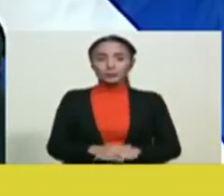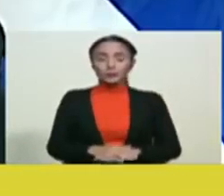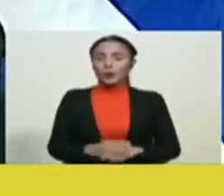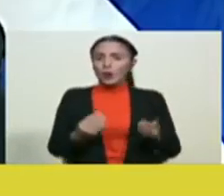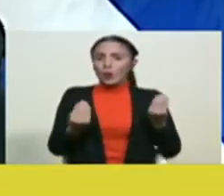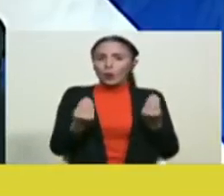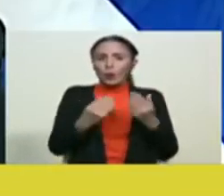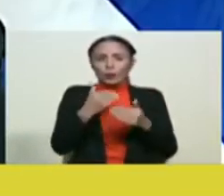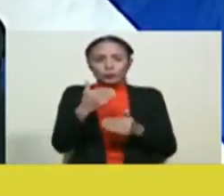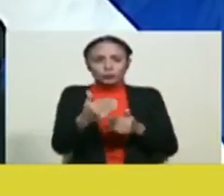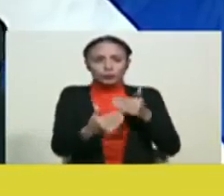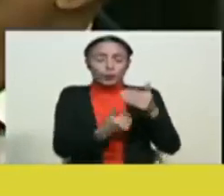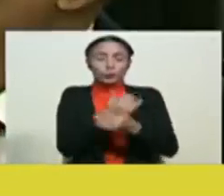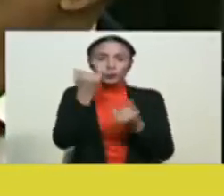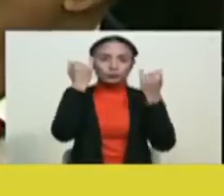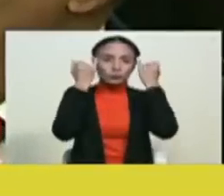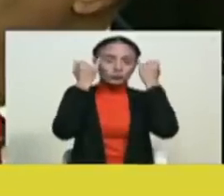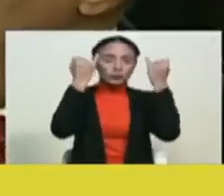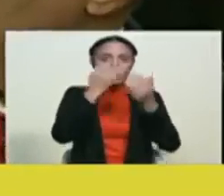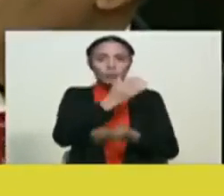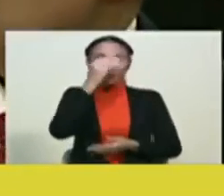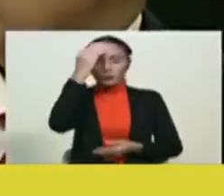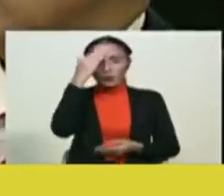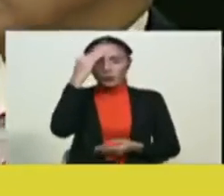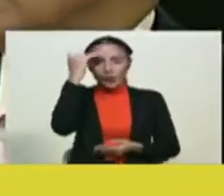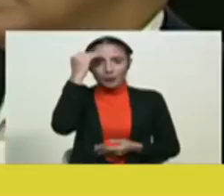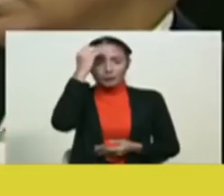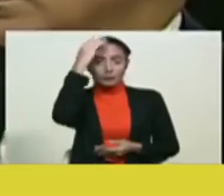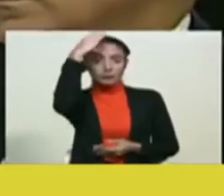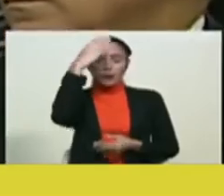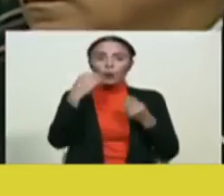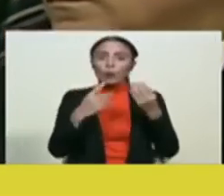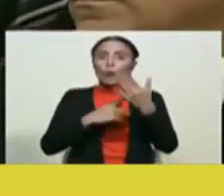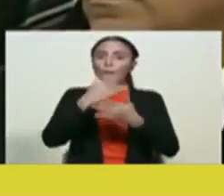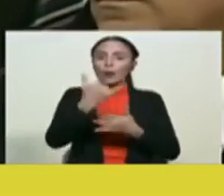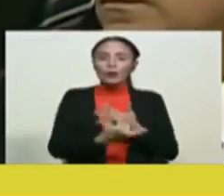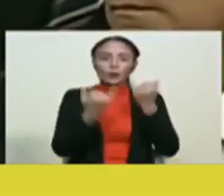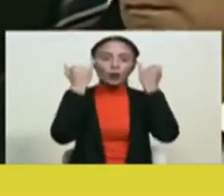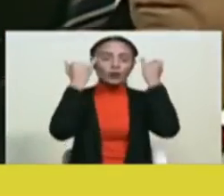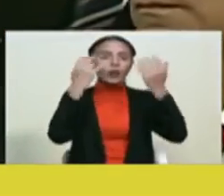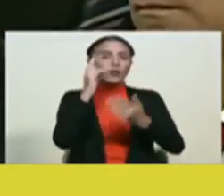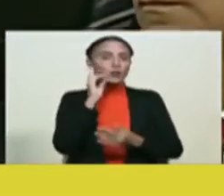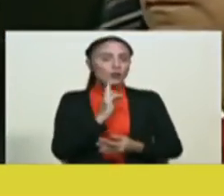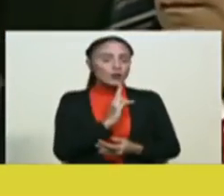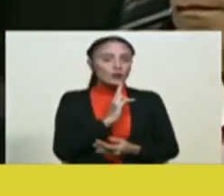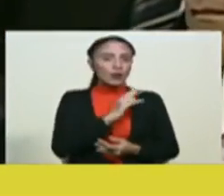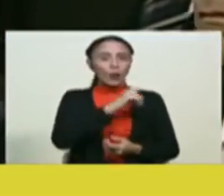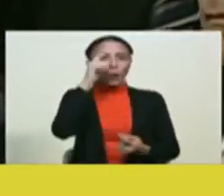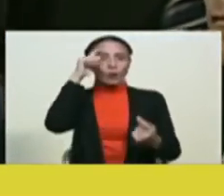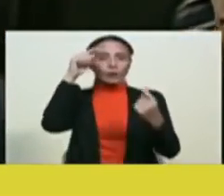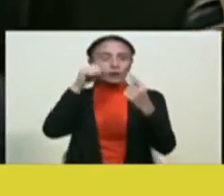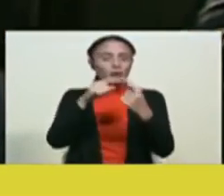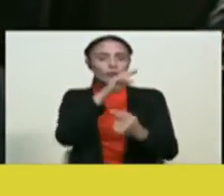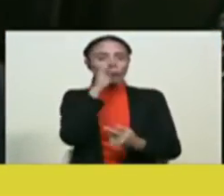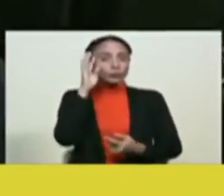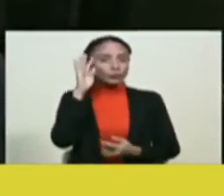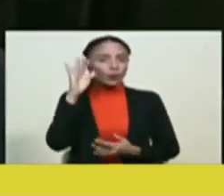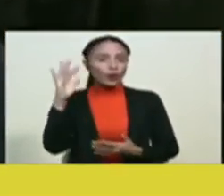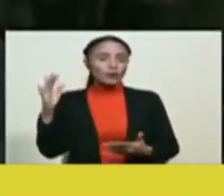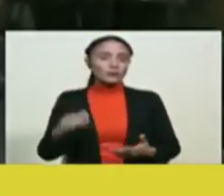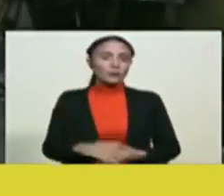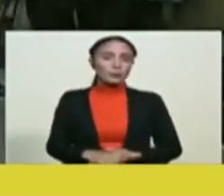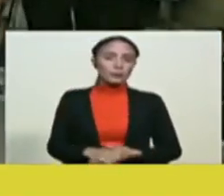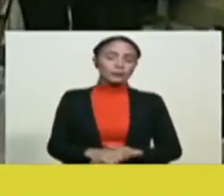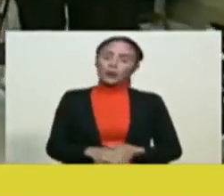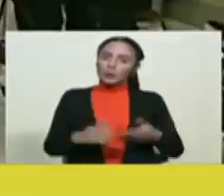entender e interpretar el proyecto de bolívar sus sueños y